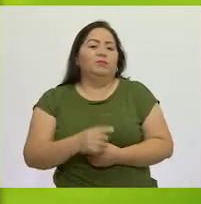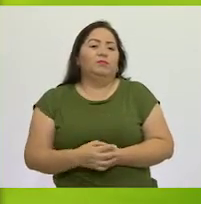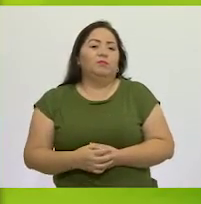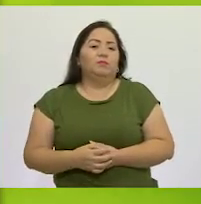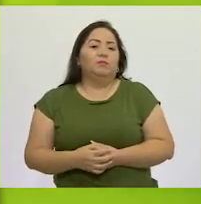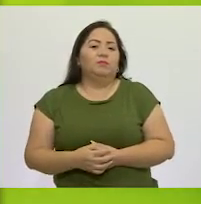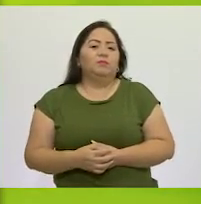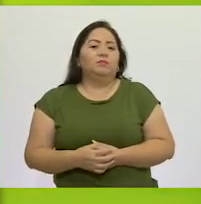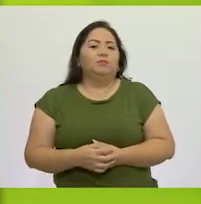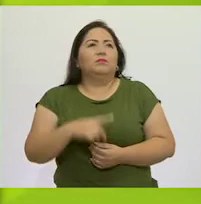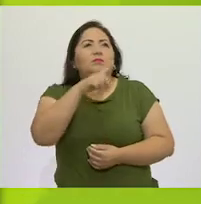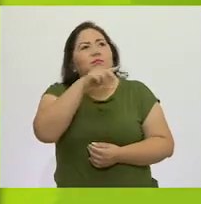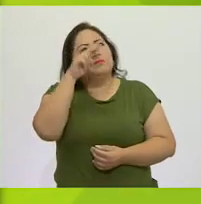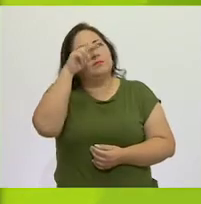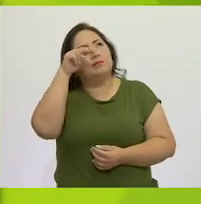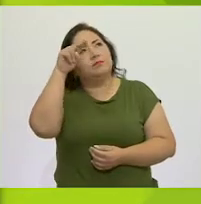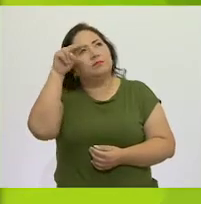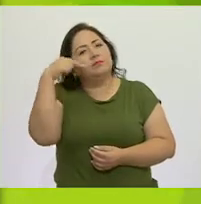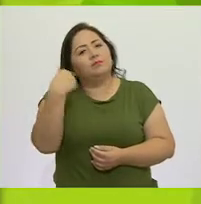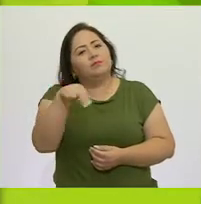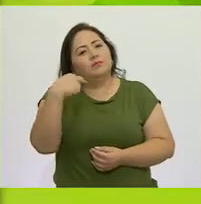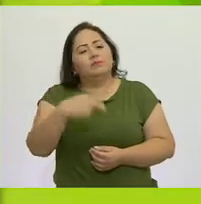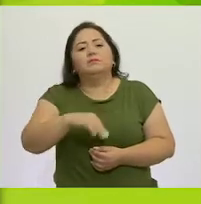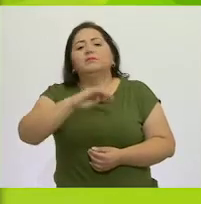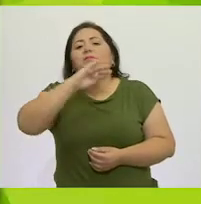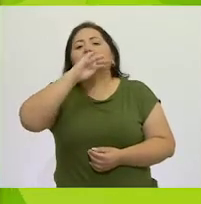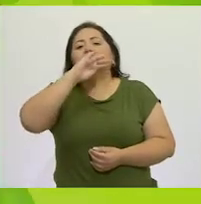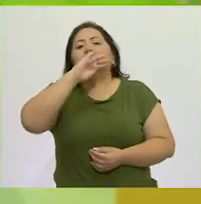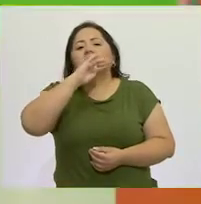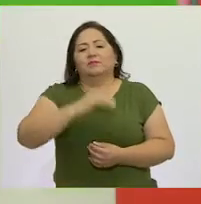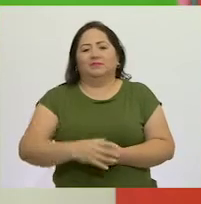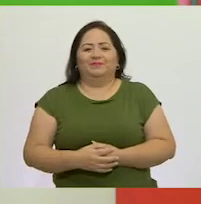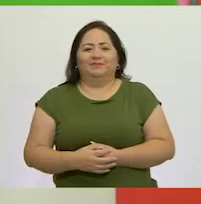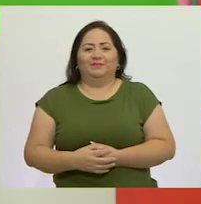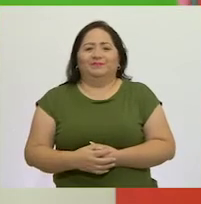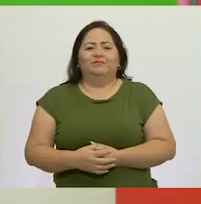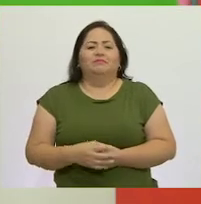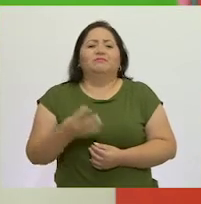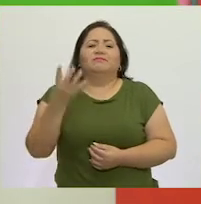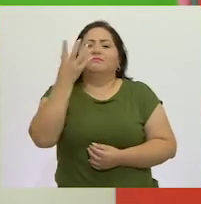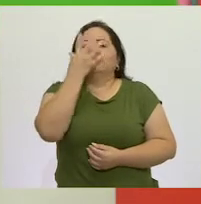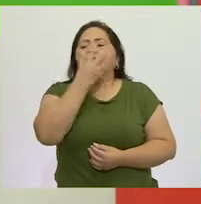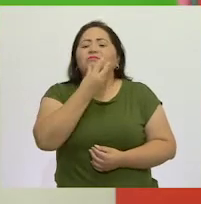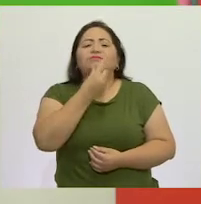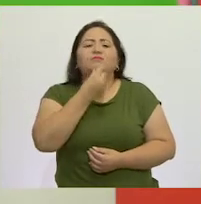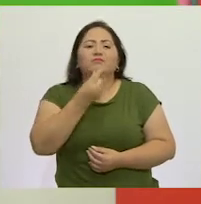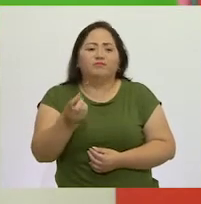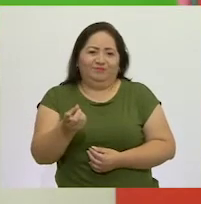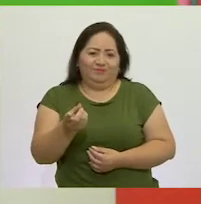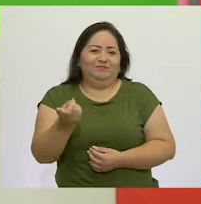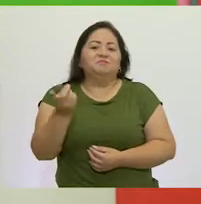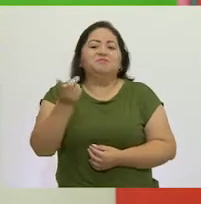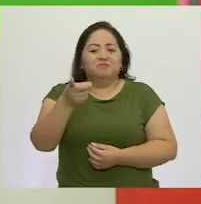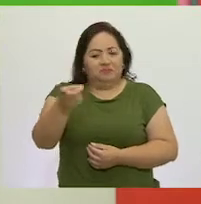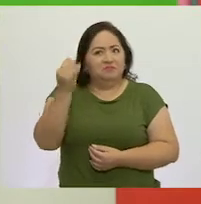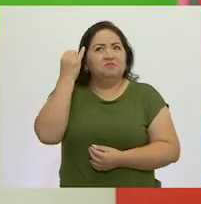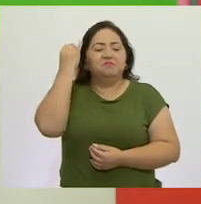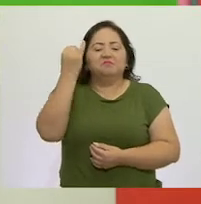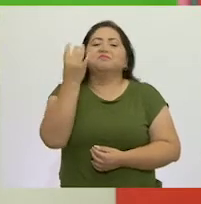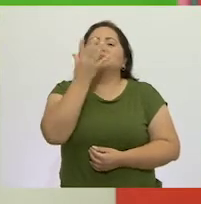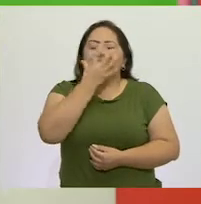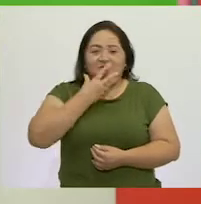es una pintura y se llama mamá. ¡Qué linda, Valentina! Nos gustan mucho tus